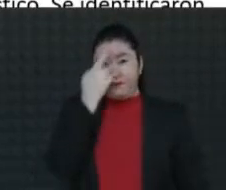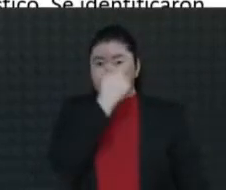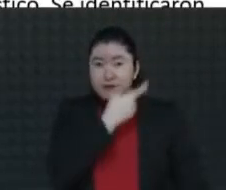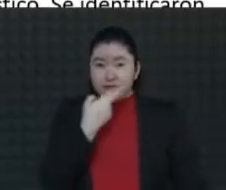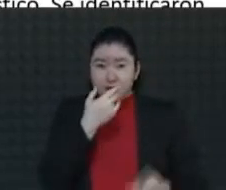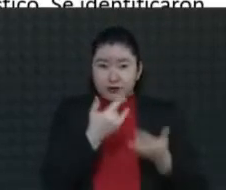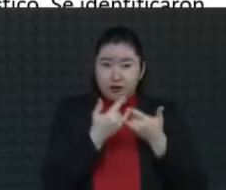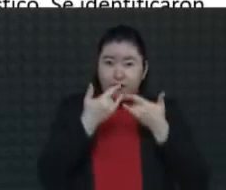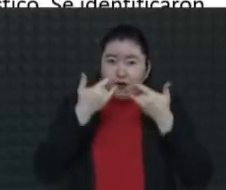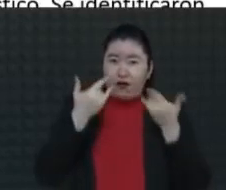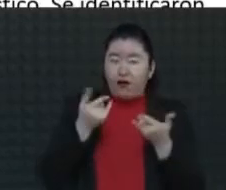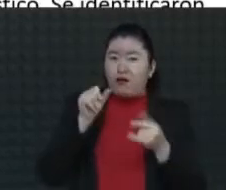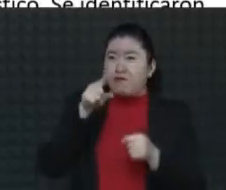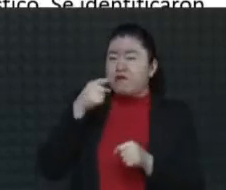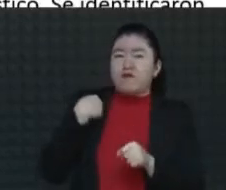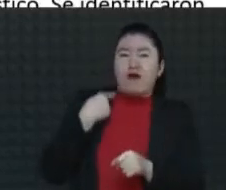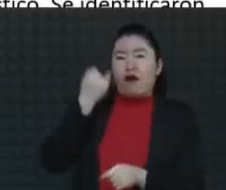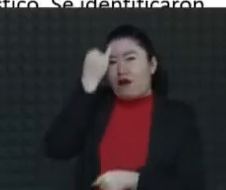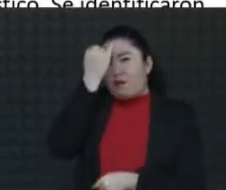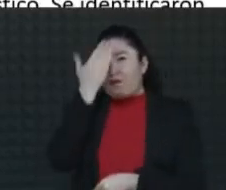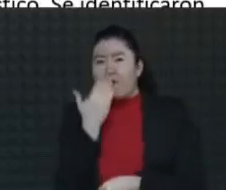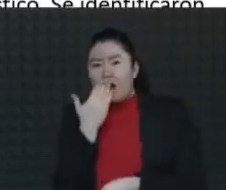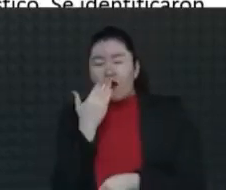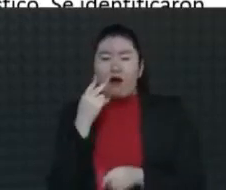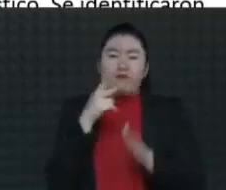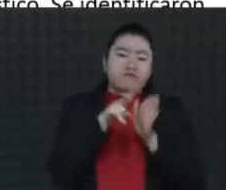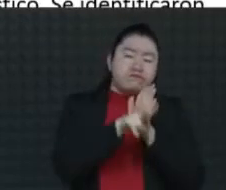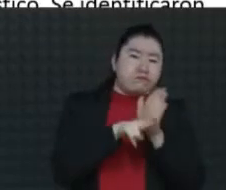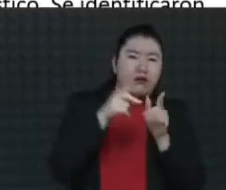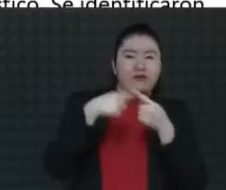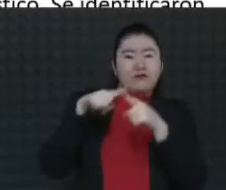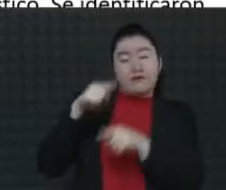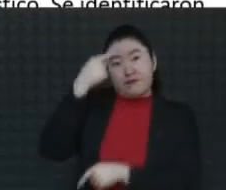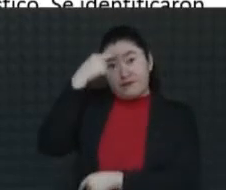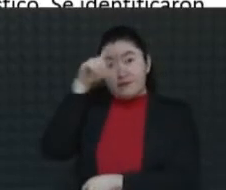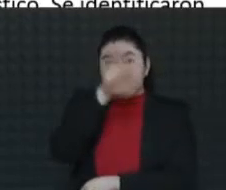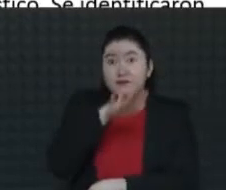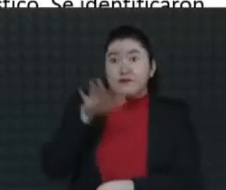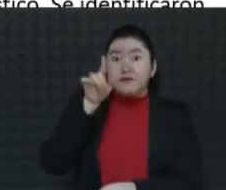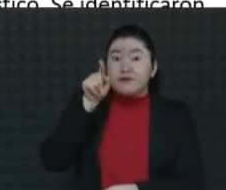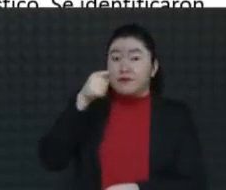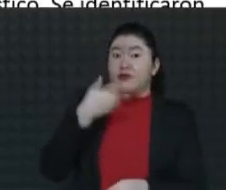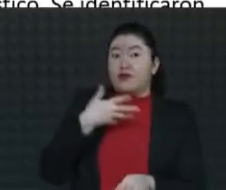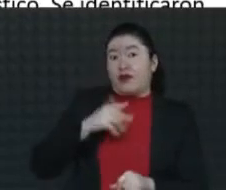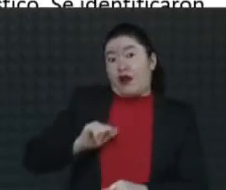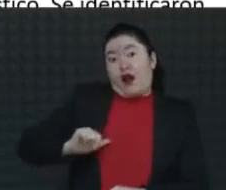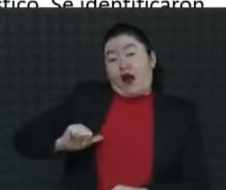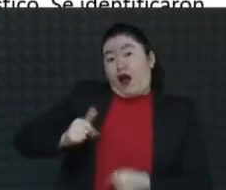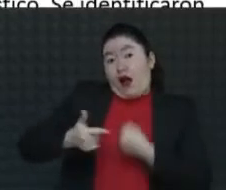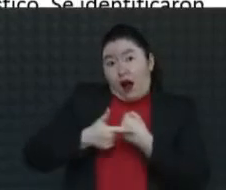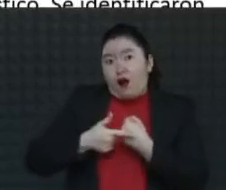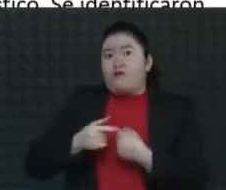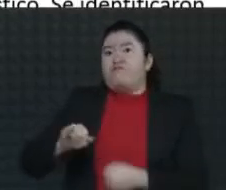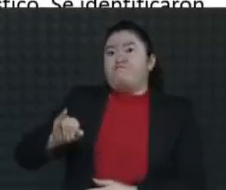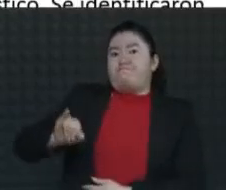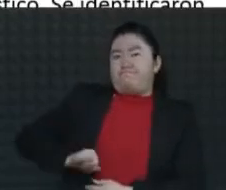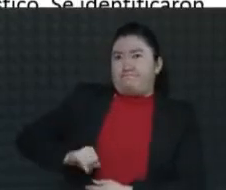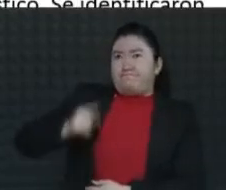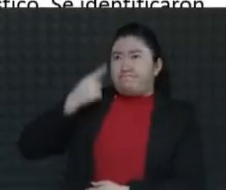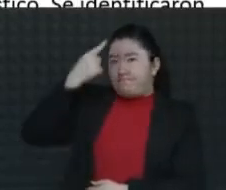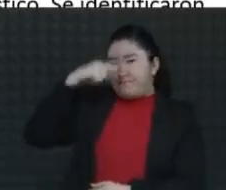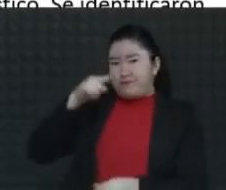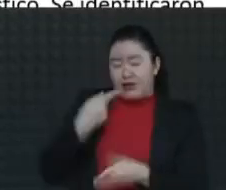históricas, videos, construcción y documentos geotécnicos para determinar si había áreas de interés o condiciones que pudieran